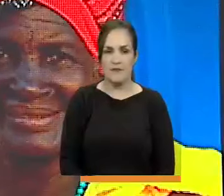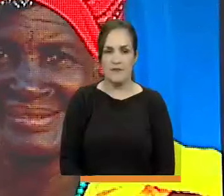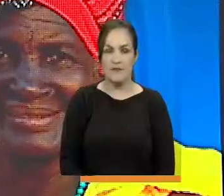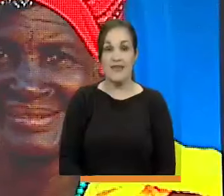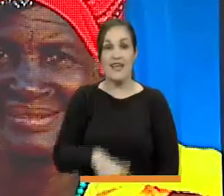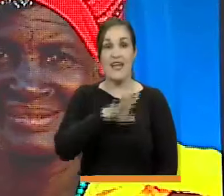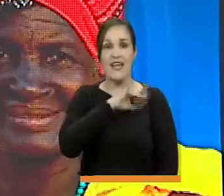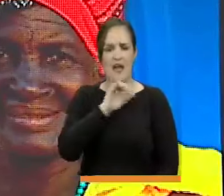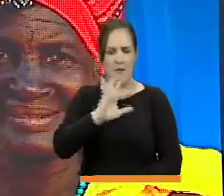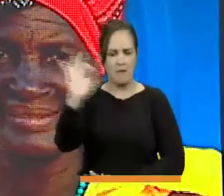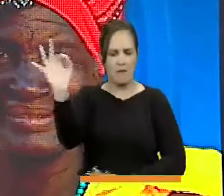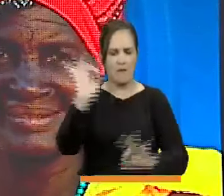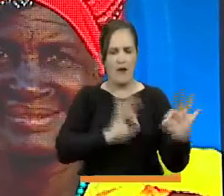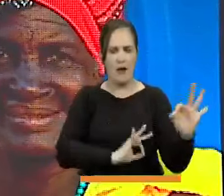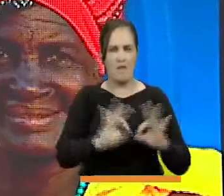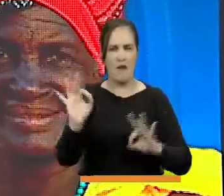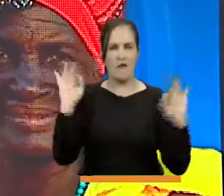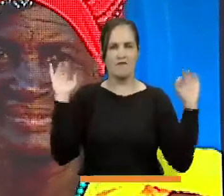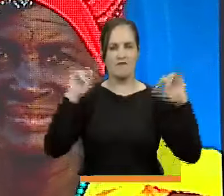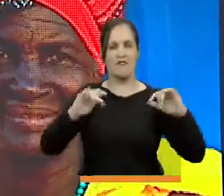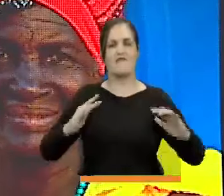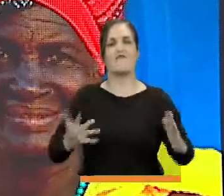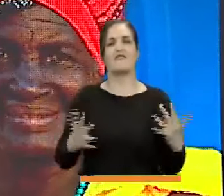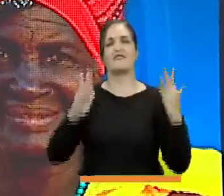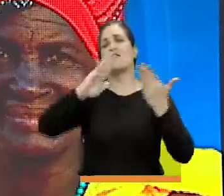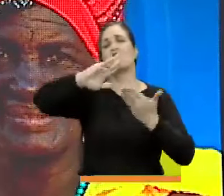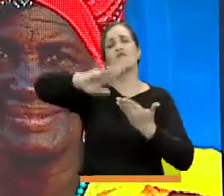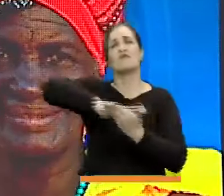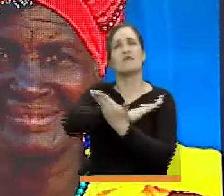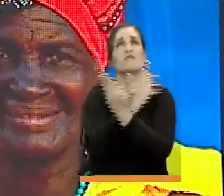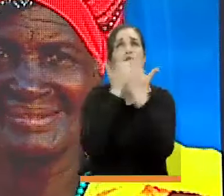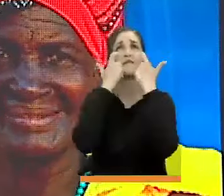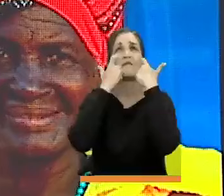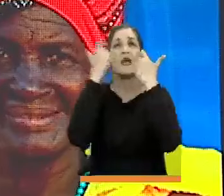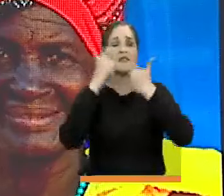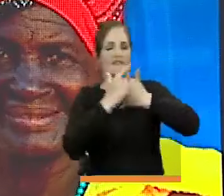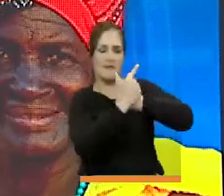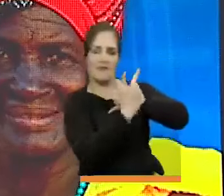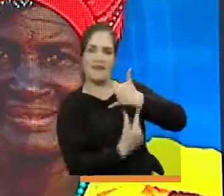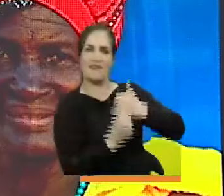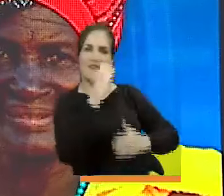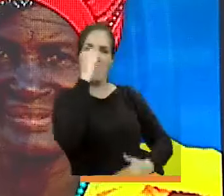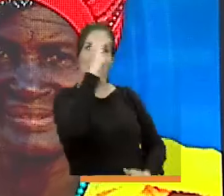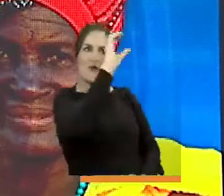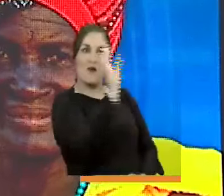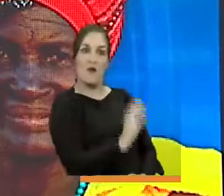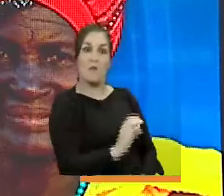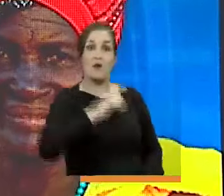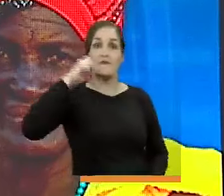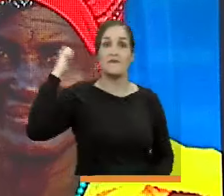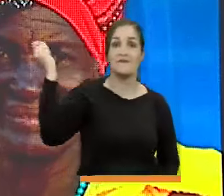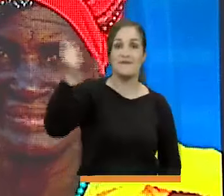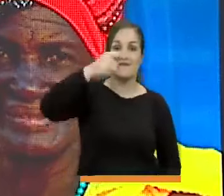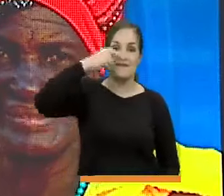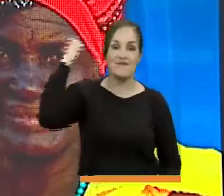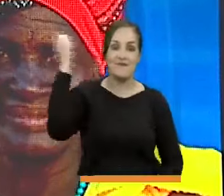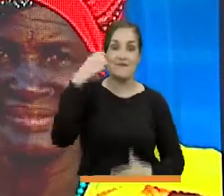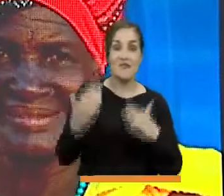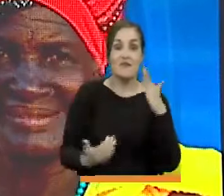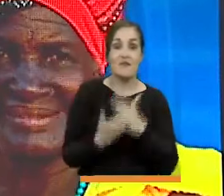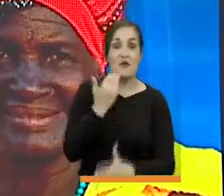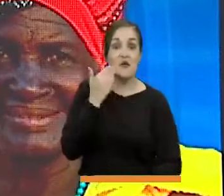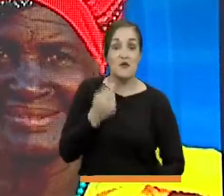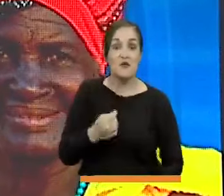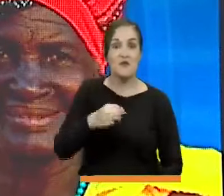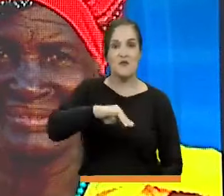Cali se prepara para vivir el festival de música más grande del Pacífico colombiano, el Petronio Álvarez, que inicia este